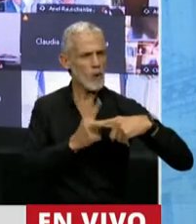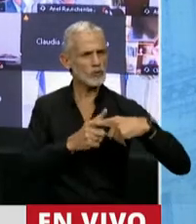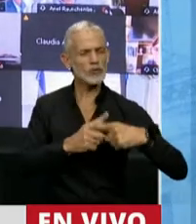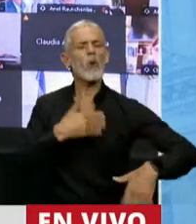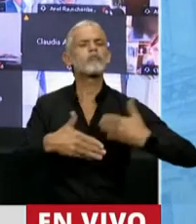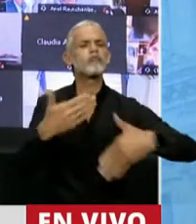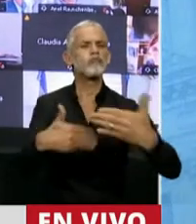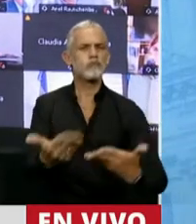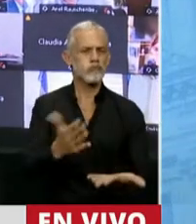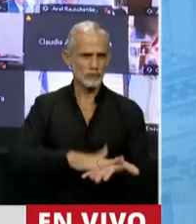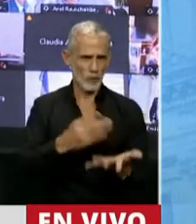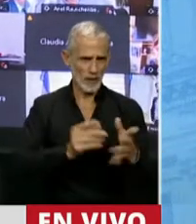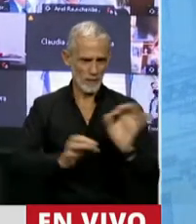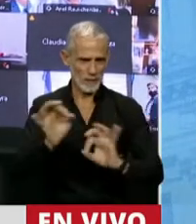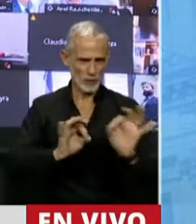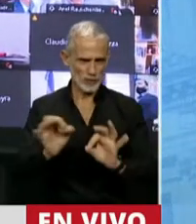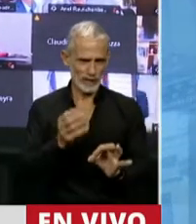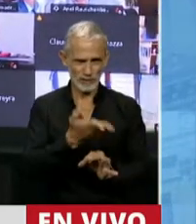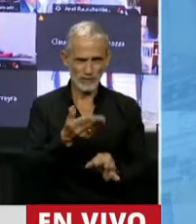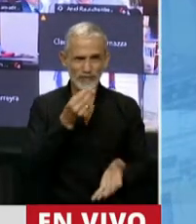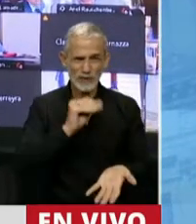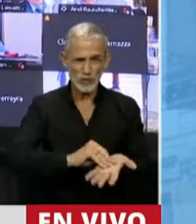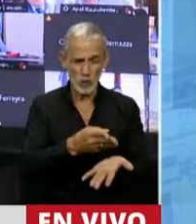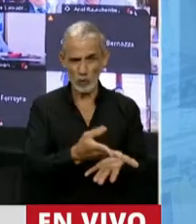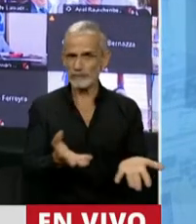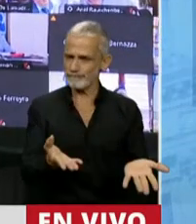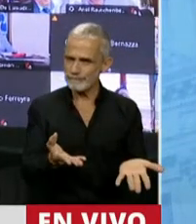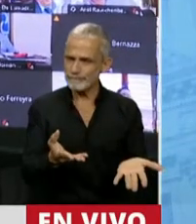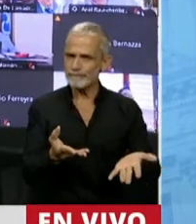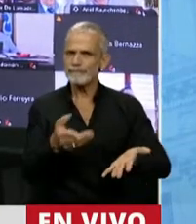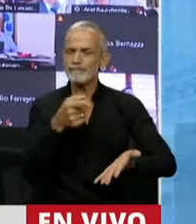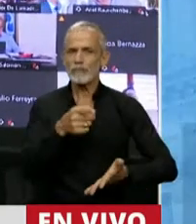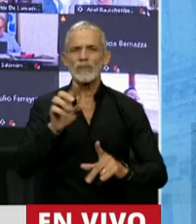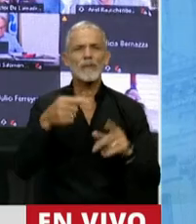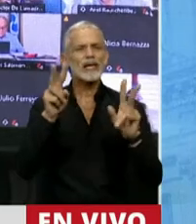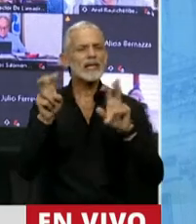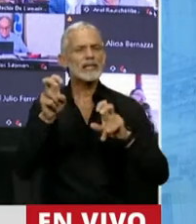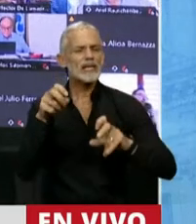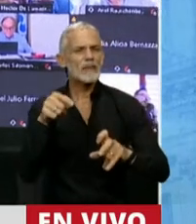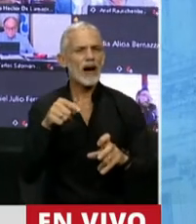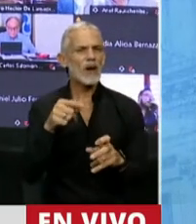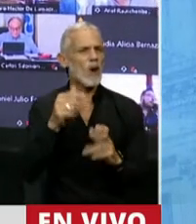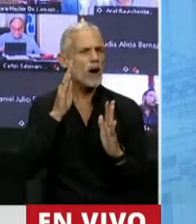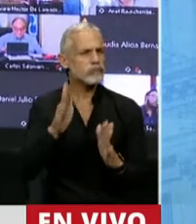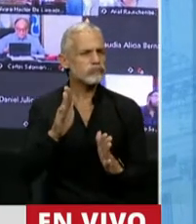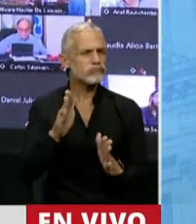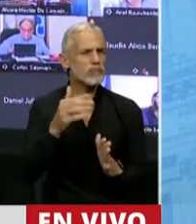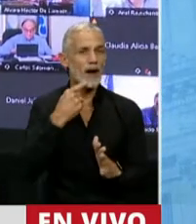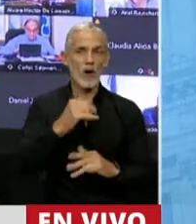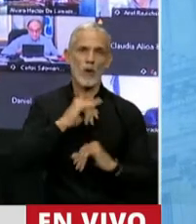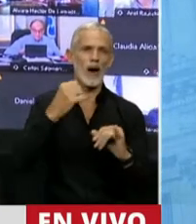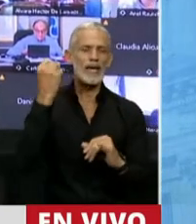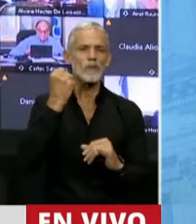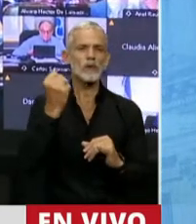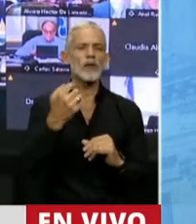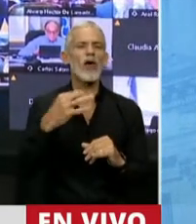celeridad posible hizo hincapié en algo que me parece importante resaltar y son cambie en la necesidad de que sea